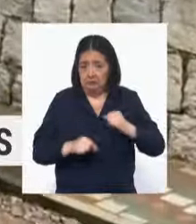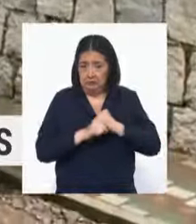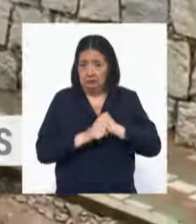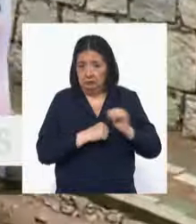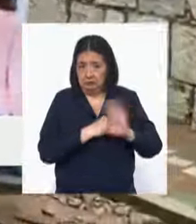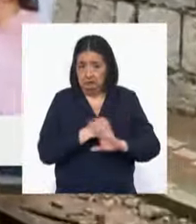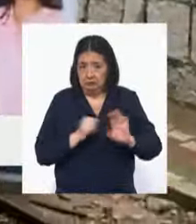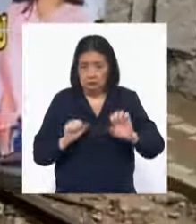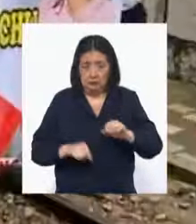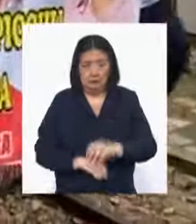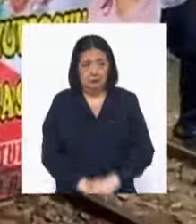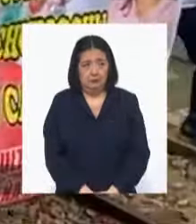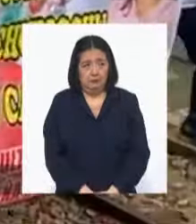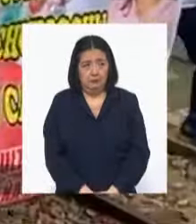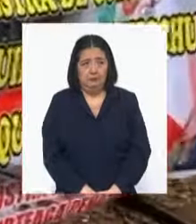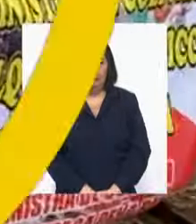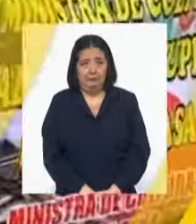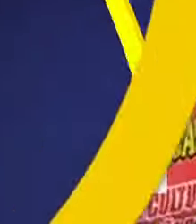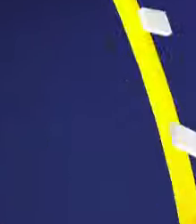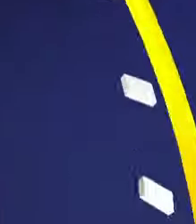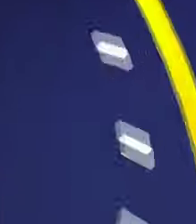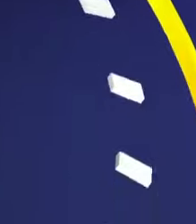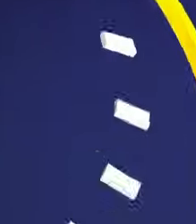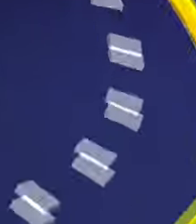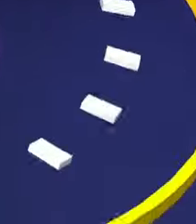mayor seguridad.